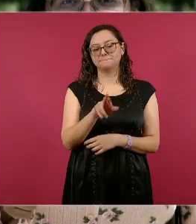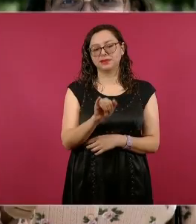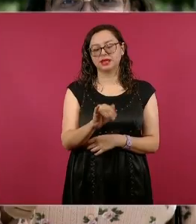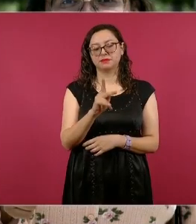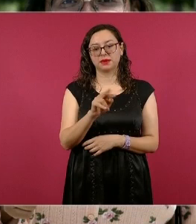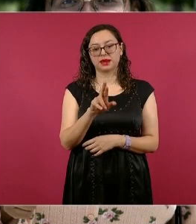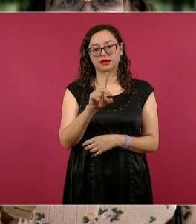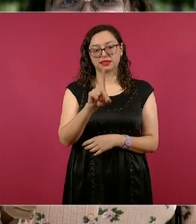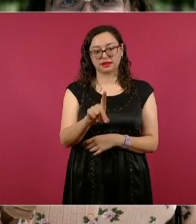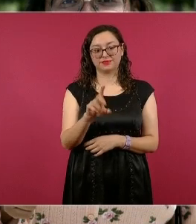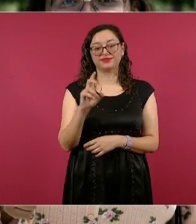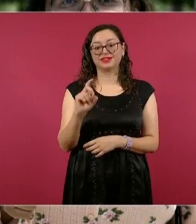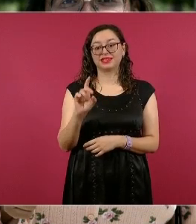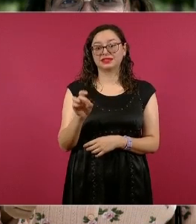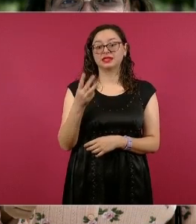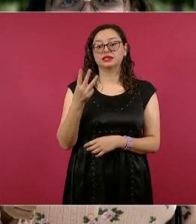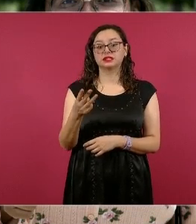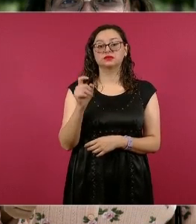con